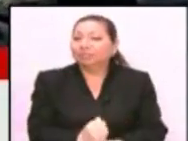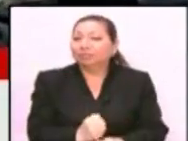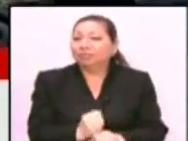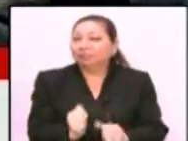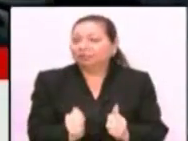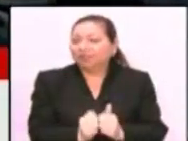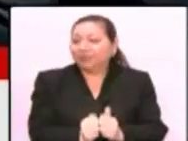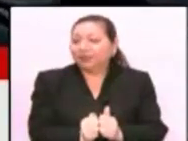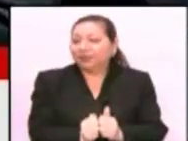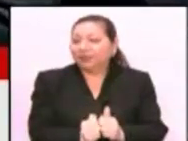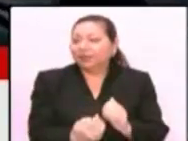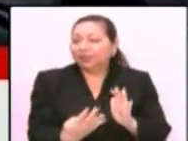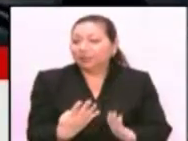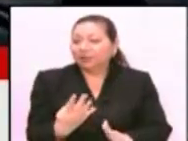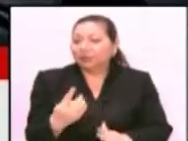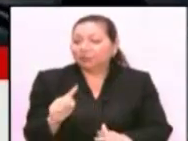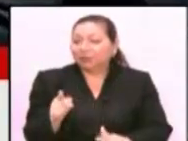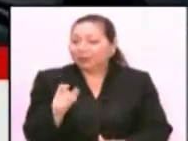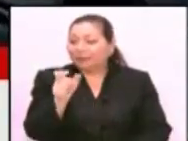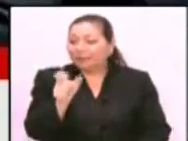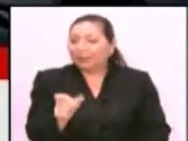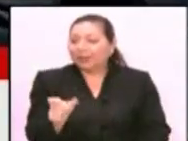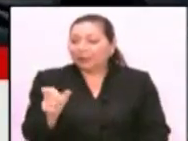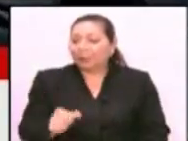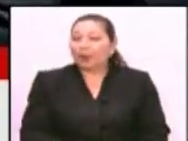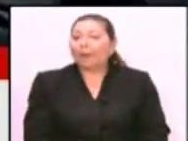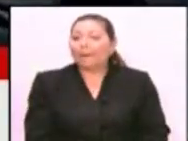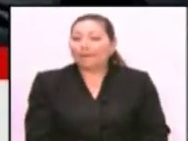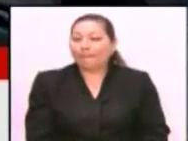con casi 14.000 personas.